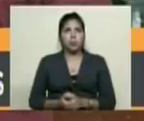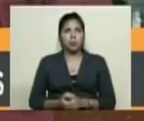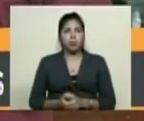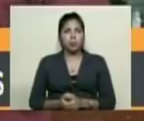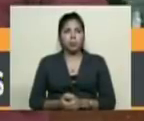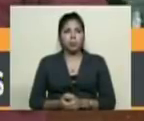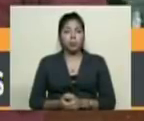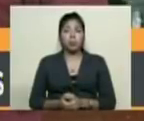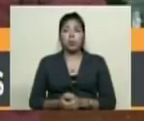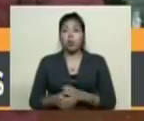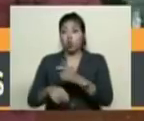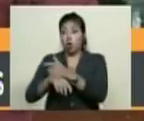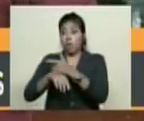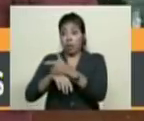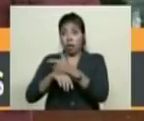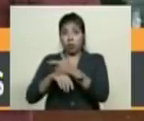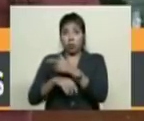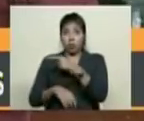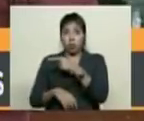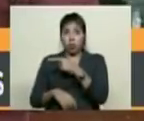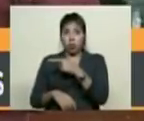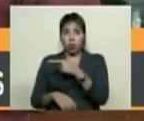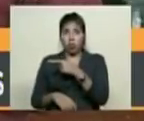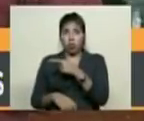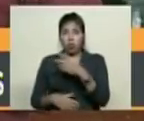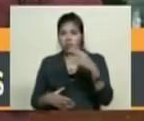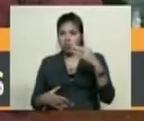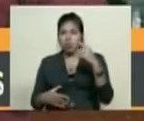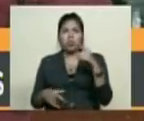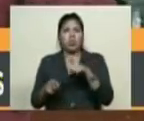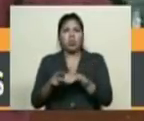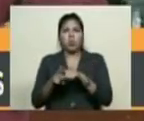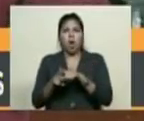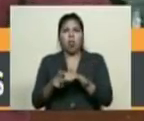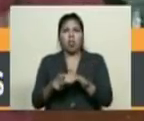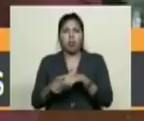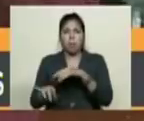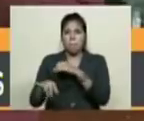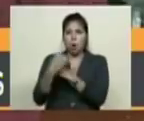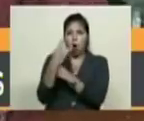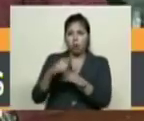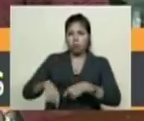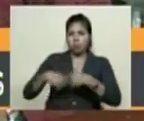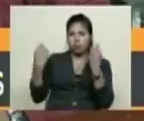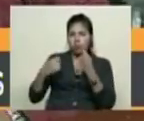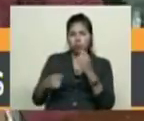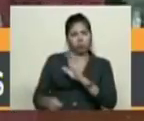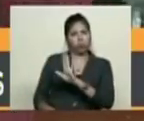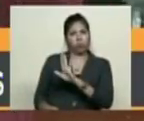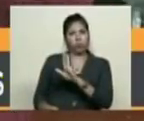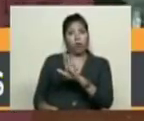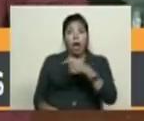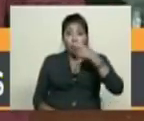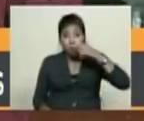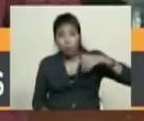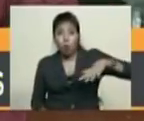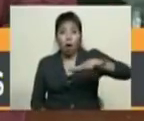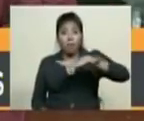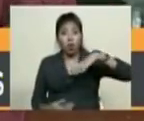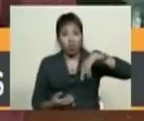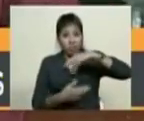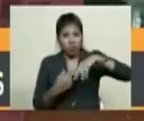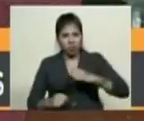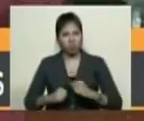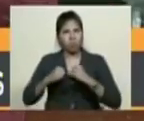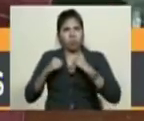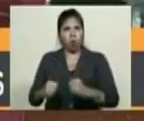algún gobierno de derecha trate de meterle una puñalada para desangrarla, los movimientos sociales y los revolucionarios de América del